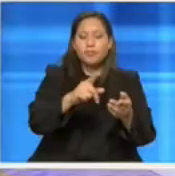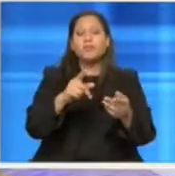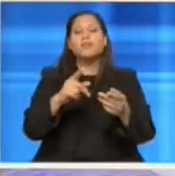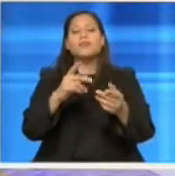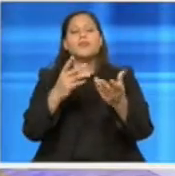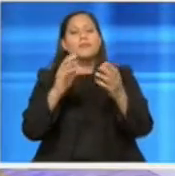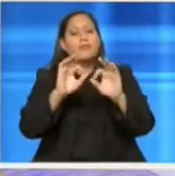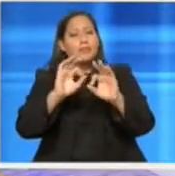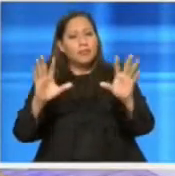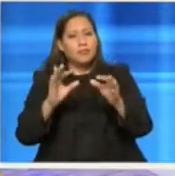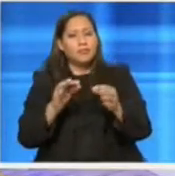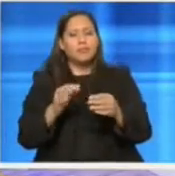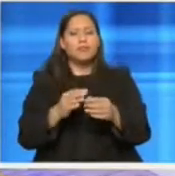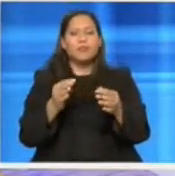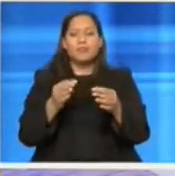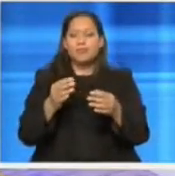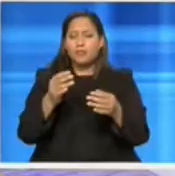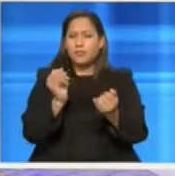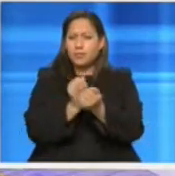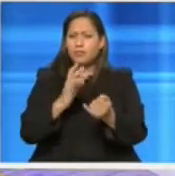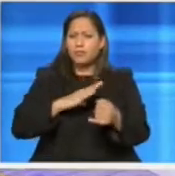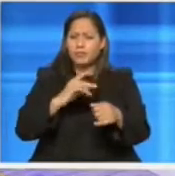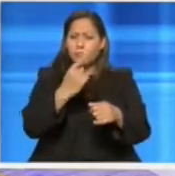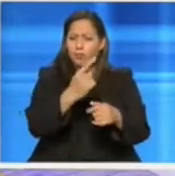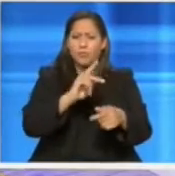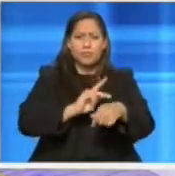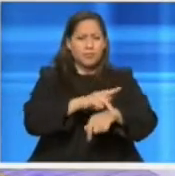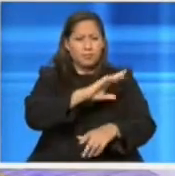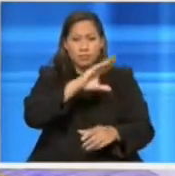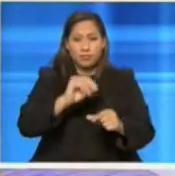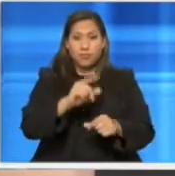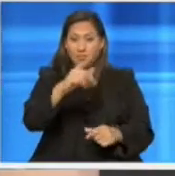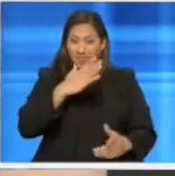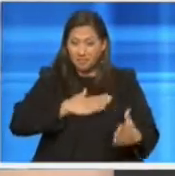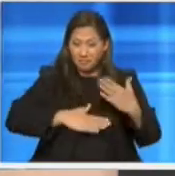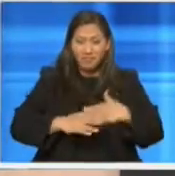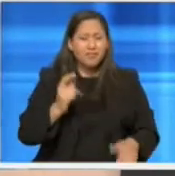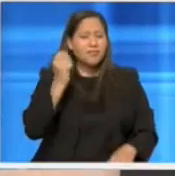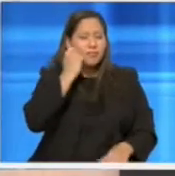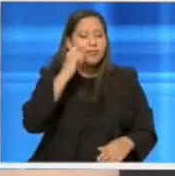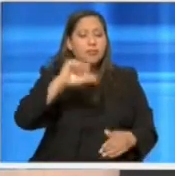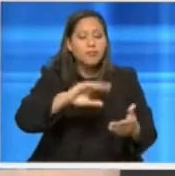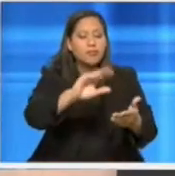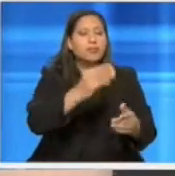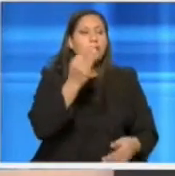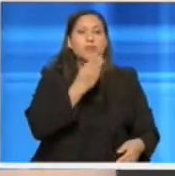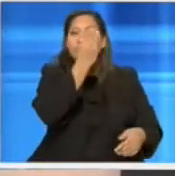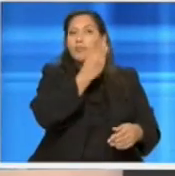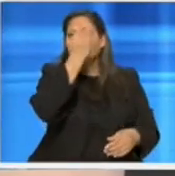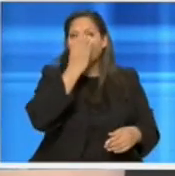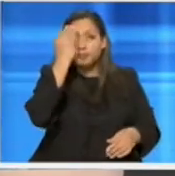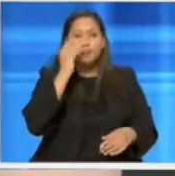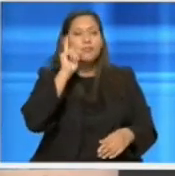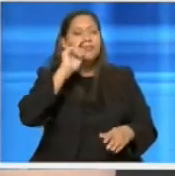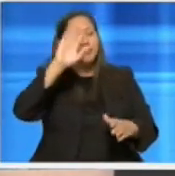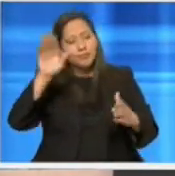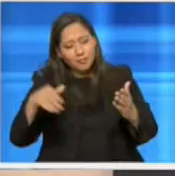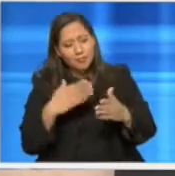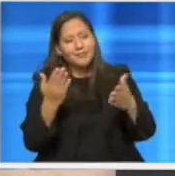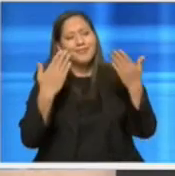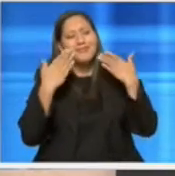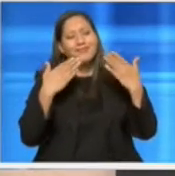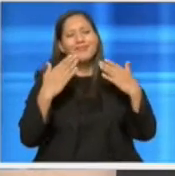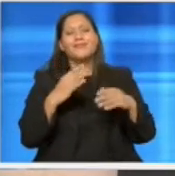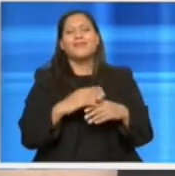que es para todo tipo de piel y que no hay pretexto. Por muy cansada que estés, llegas, te desmaquillas y amanece tu piel